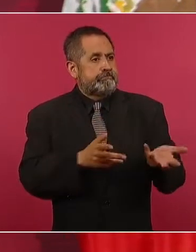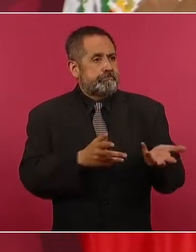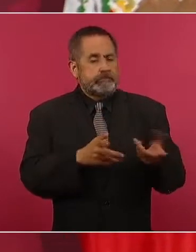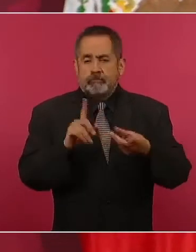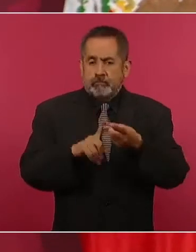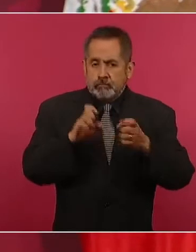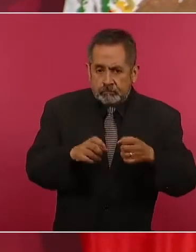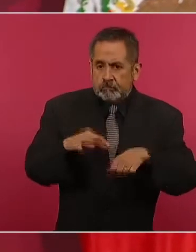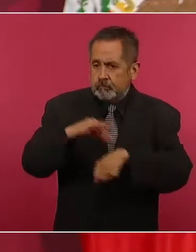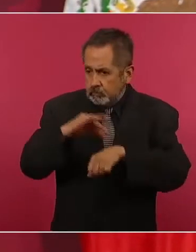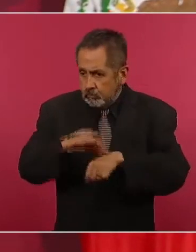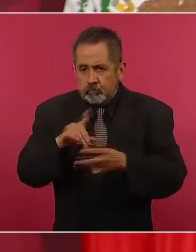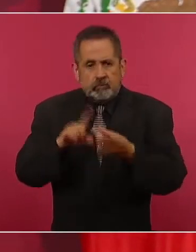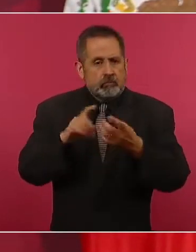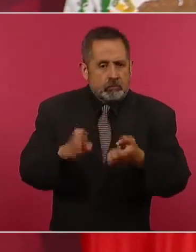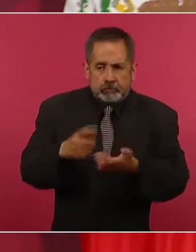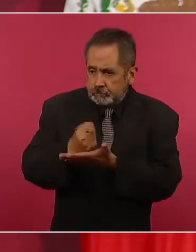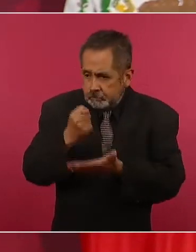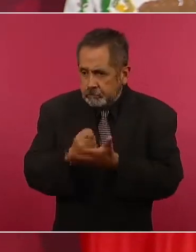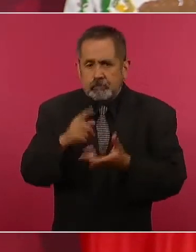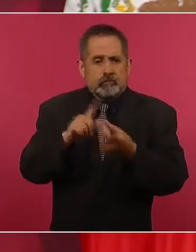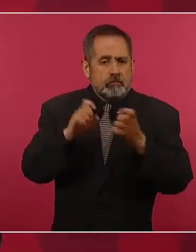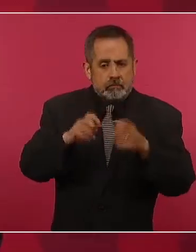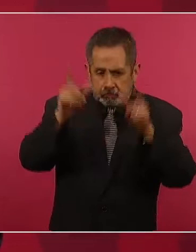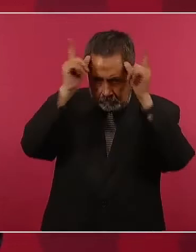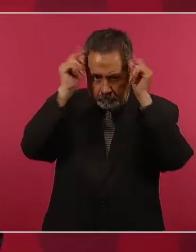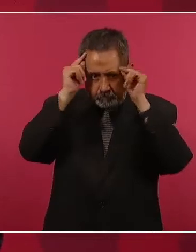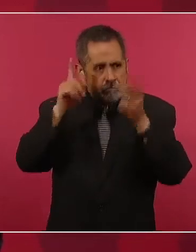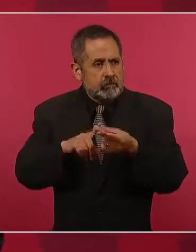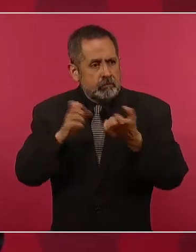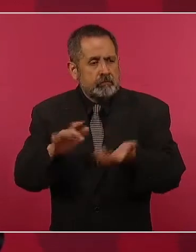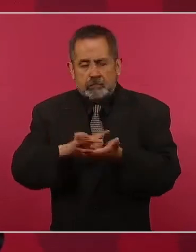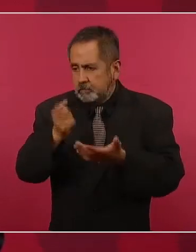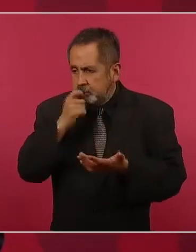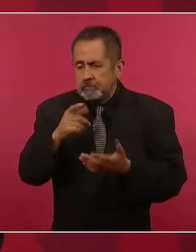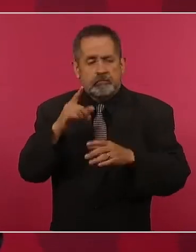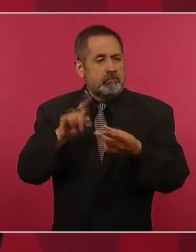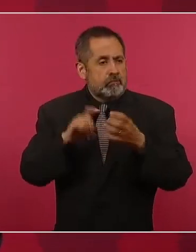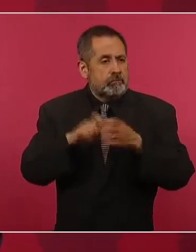pero sin médicos, sin enfermeras, sin medicinas, sin equipos